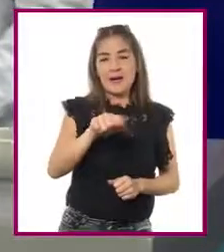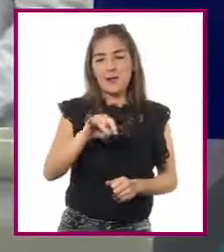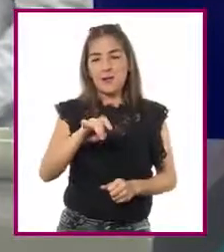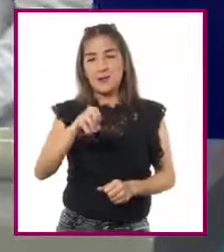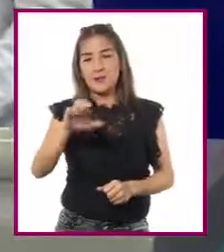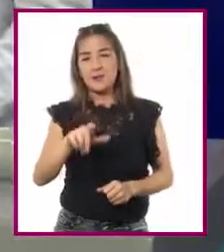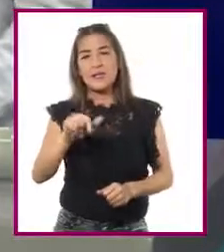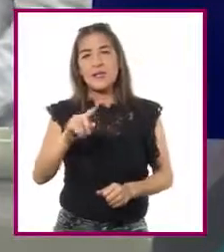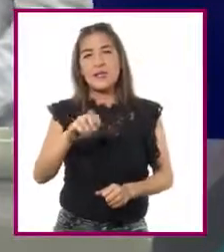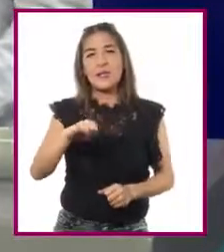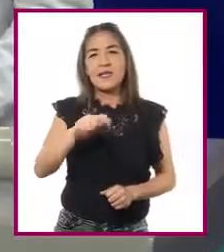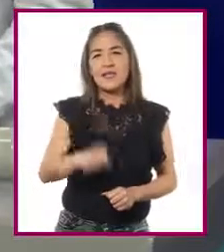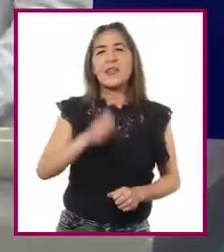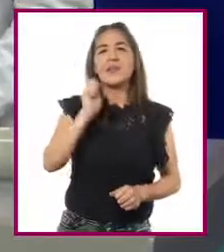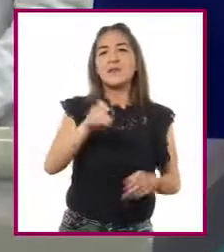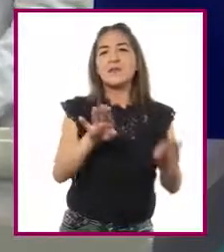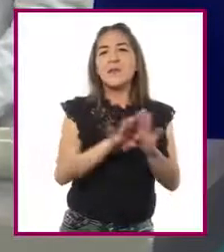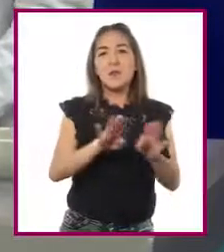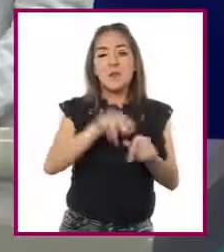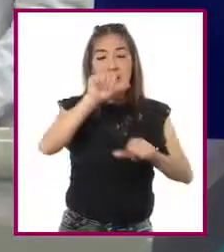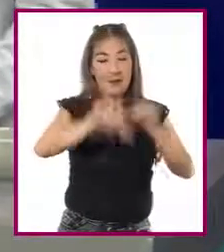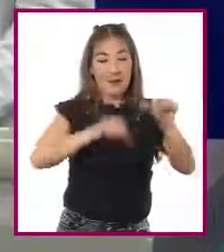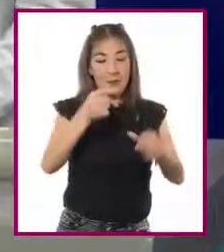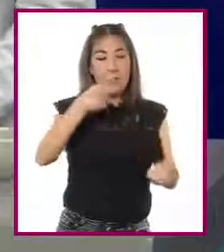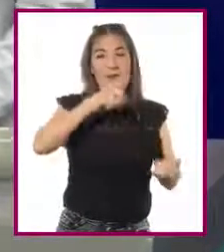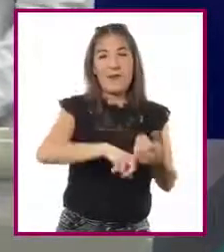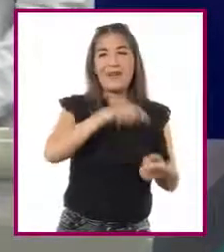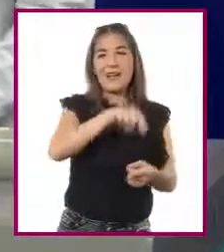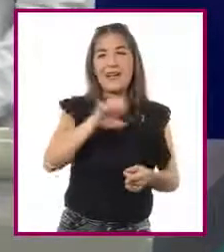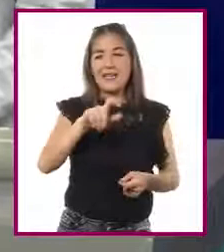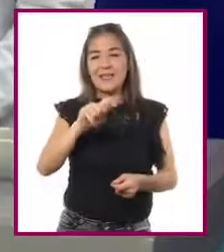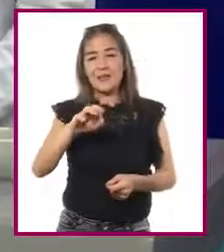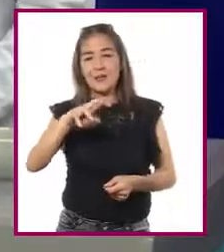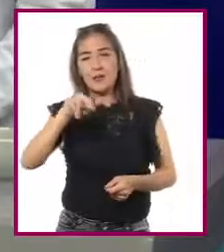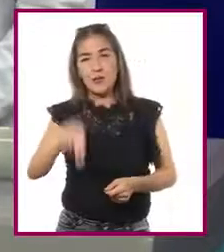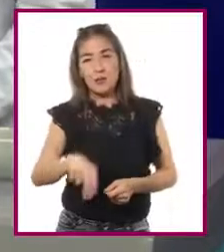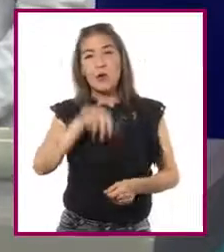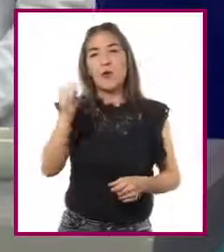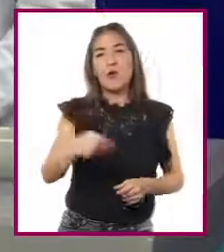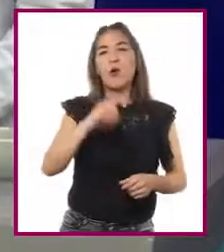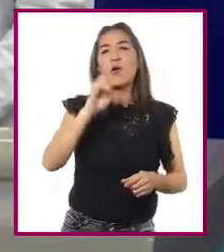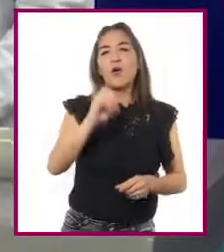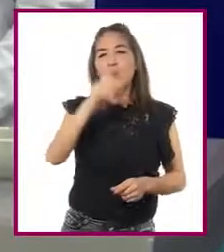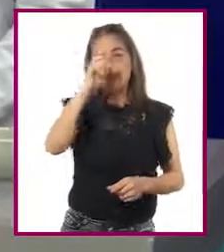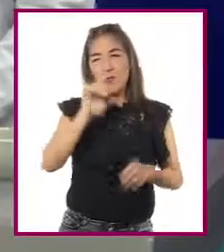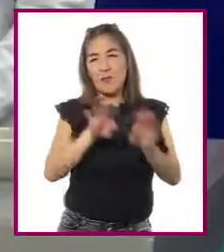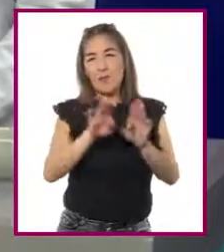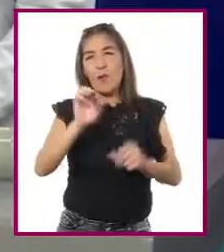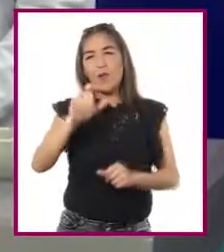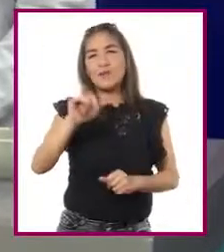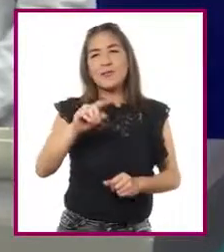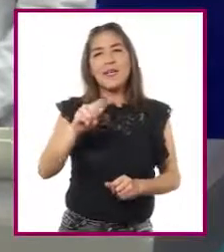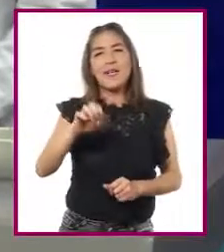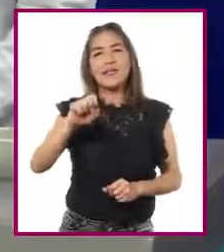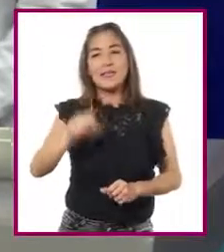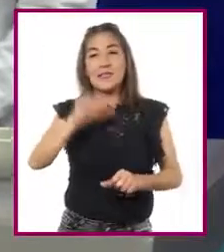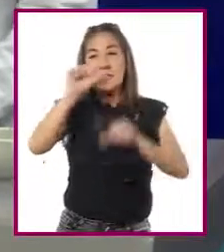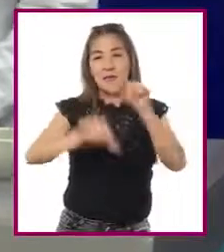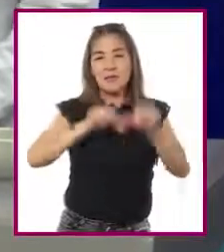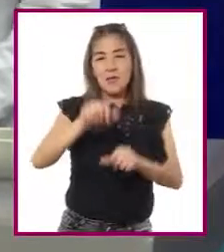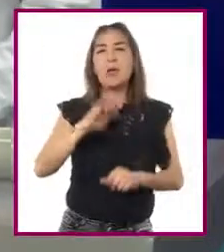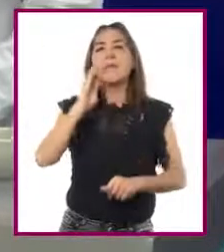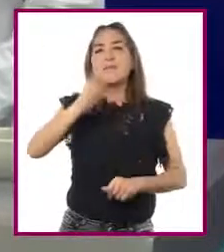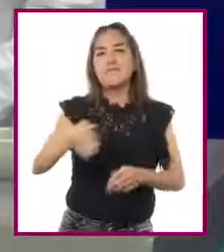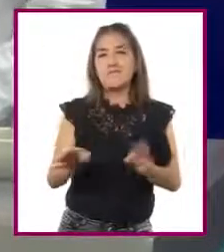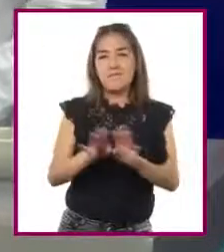agentes reductores son aquellos cuyos átomos ceden electrones, mientras que los agentes oxidantes son aquellos cuyos átomos aceptan